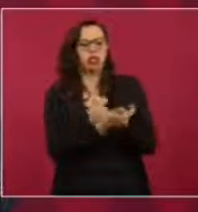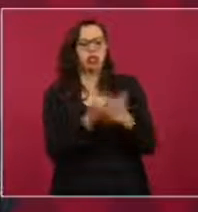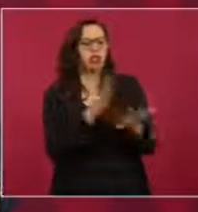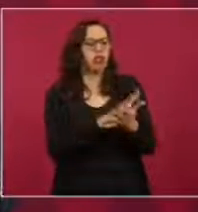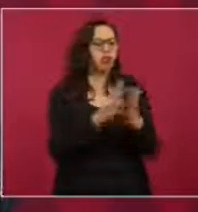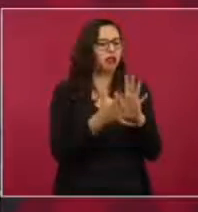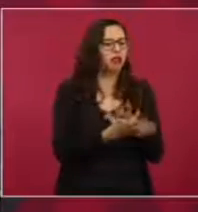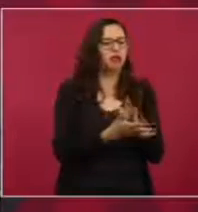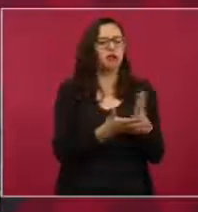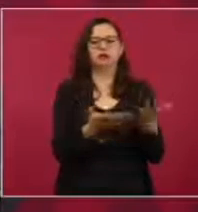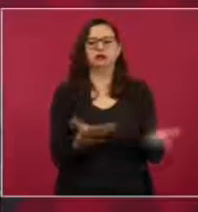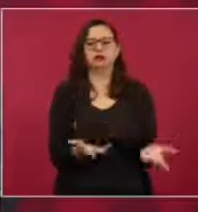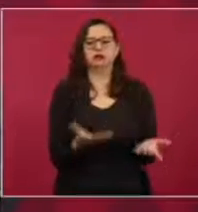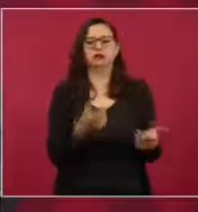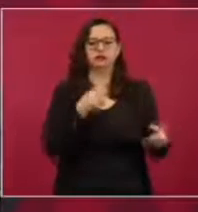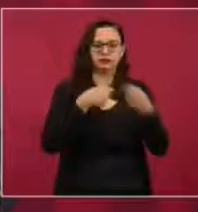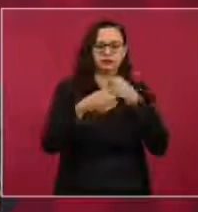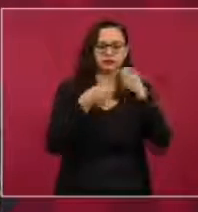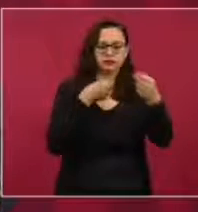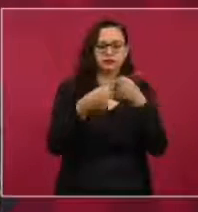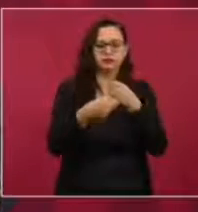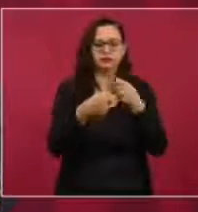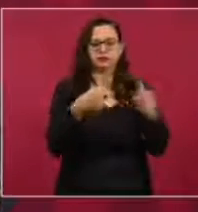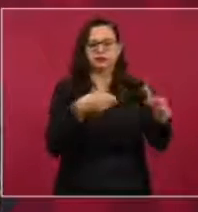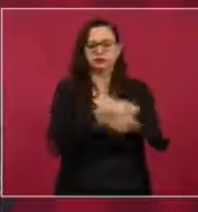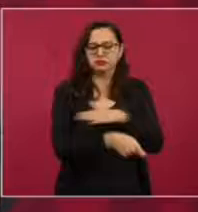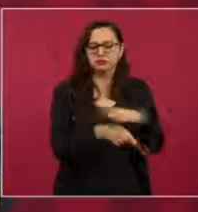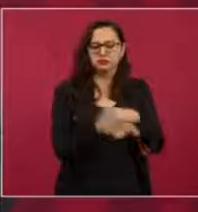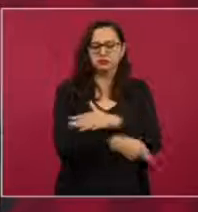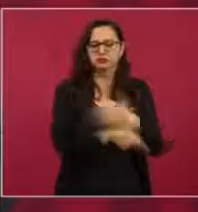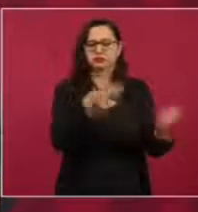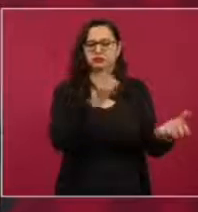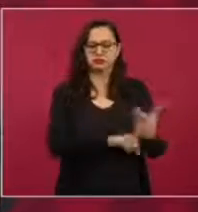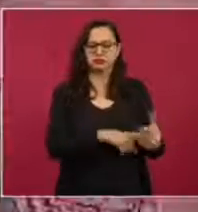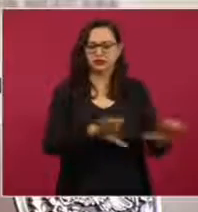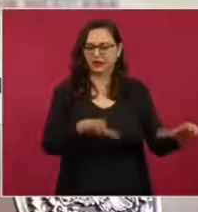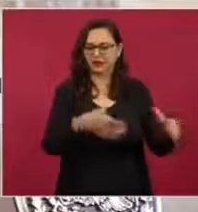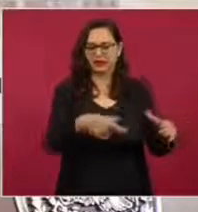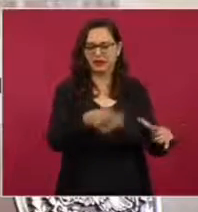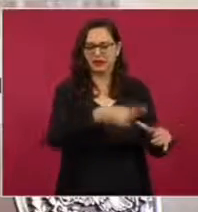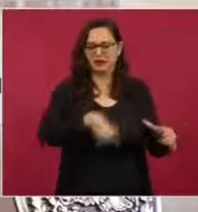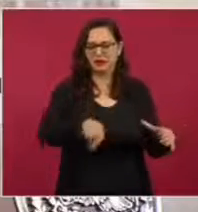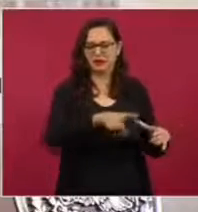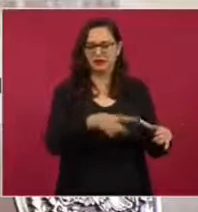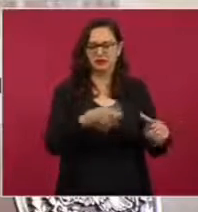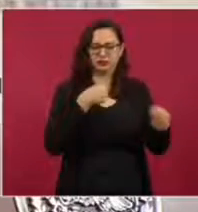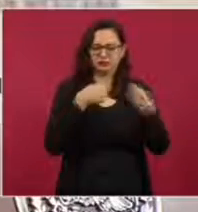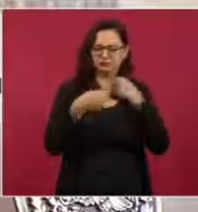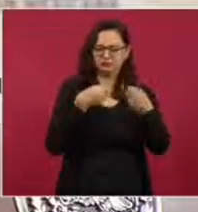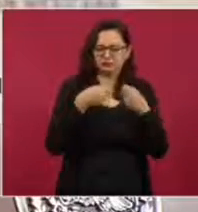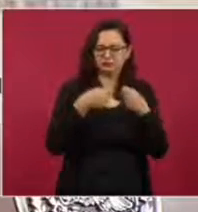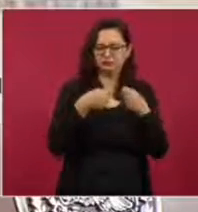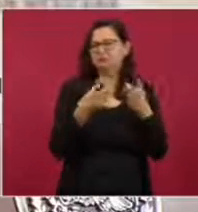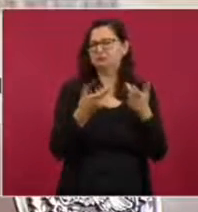periodistas vendidos o alquilados, más que periodistas,